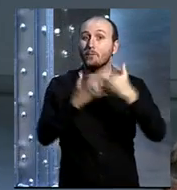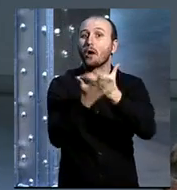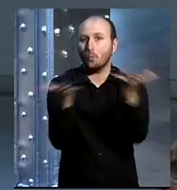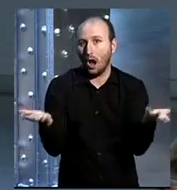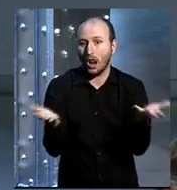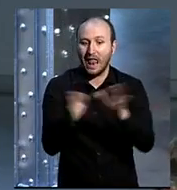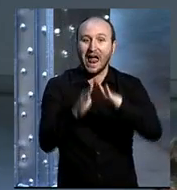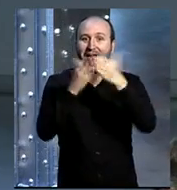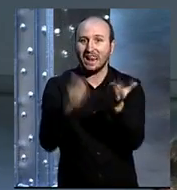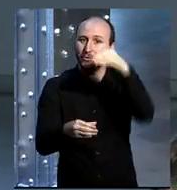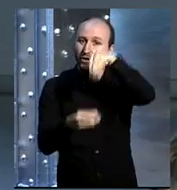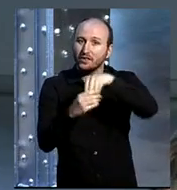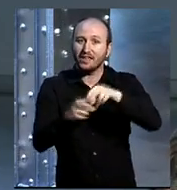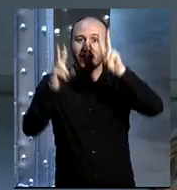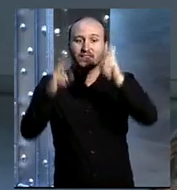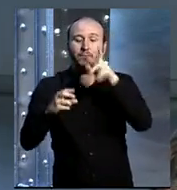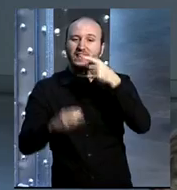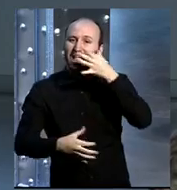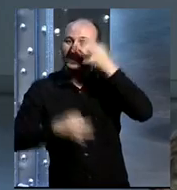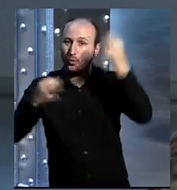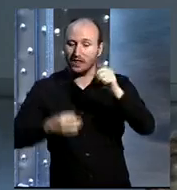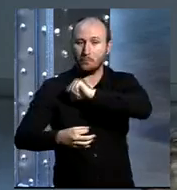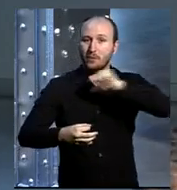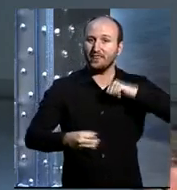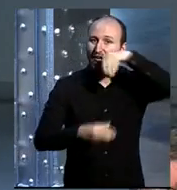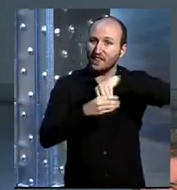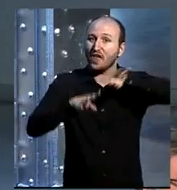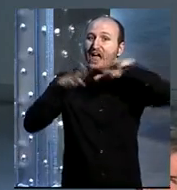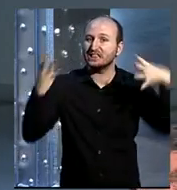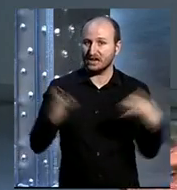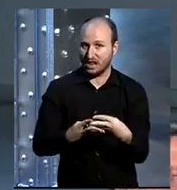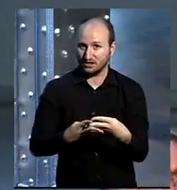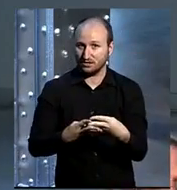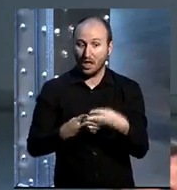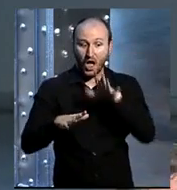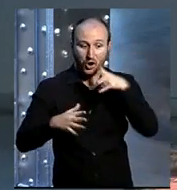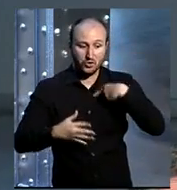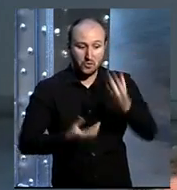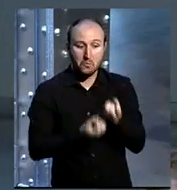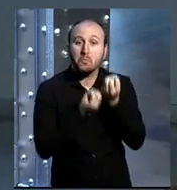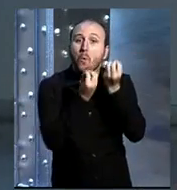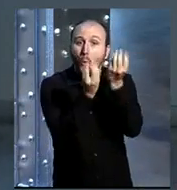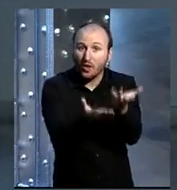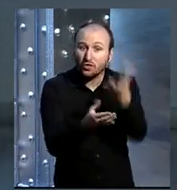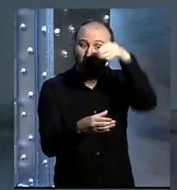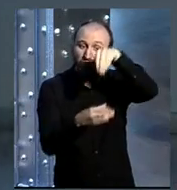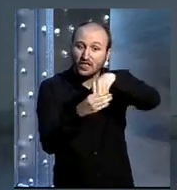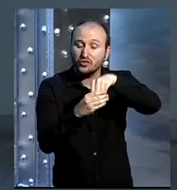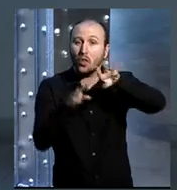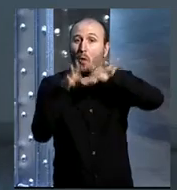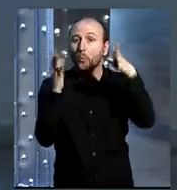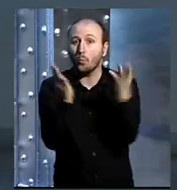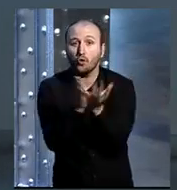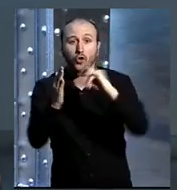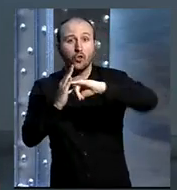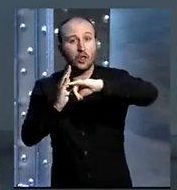libro sobre la privacidad y seguridad en la red. Yo les diría que en el proceloso mundo de las tecnologías de la información